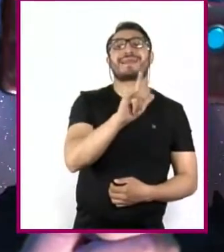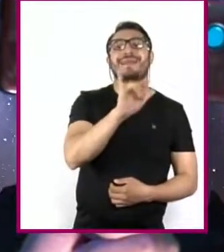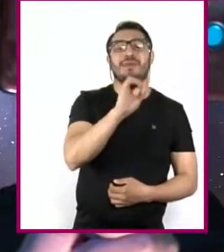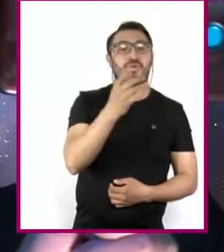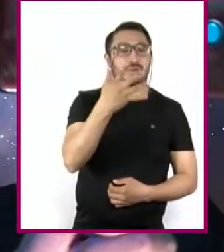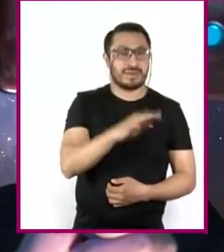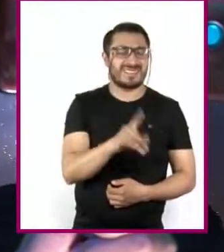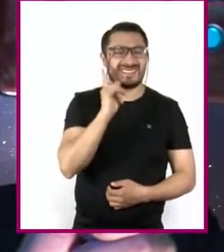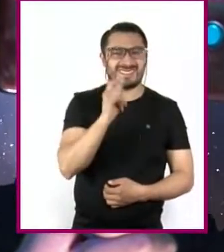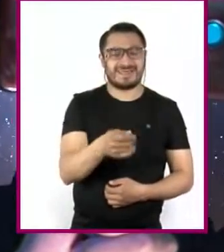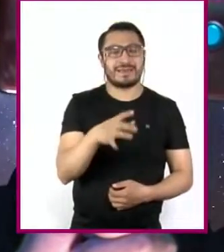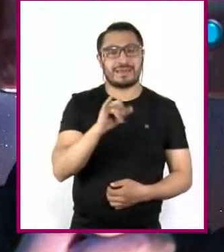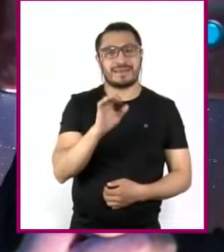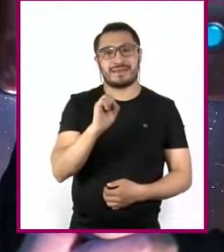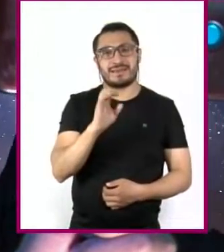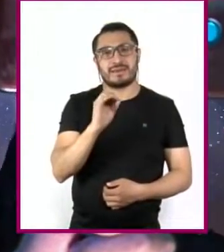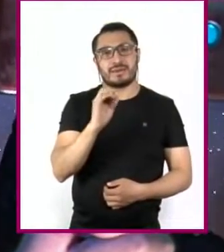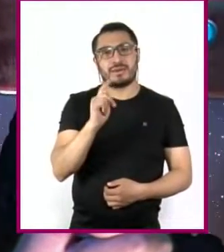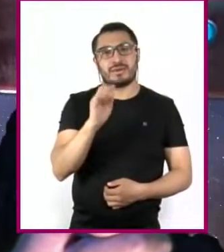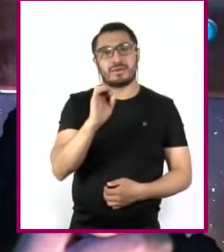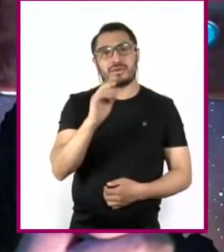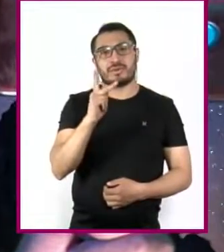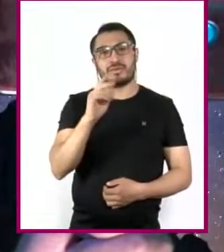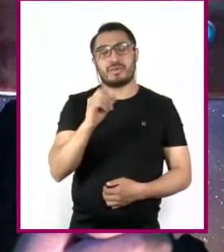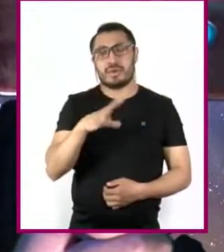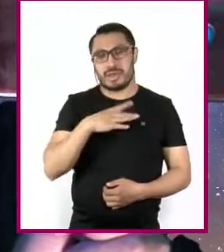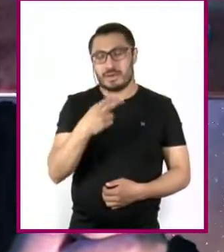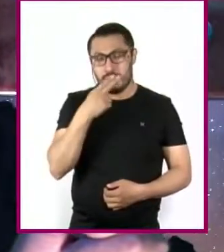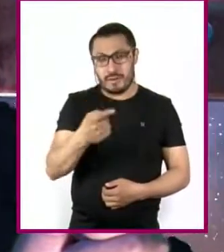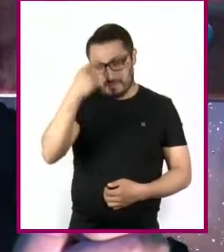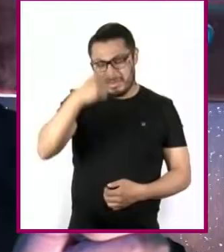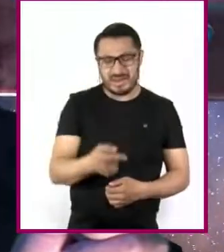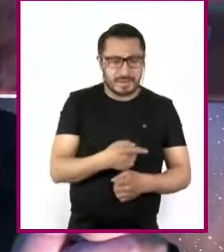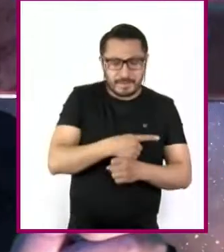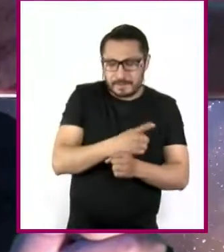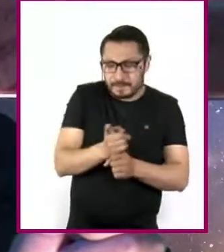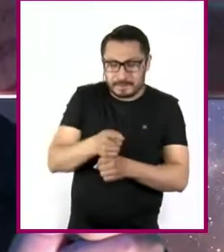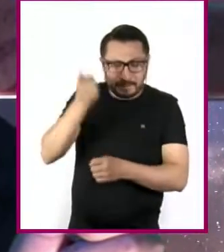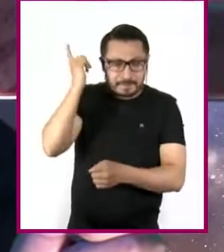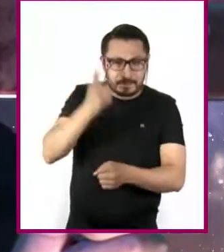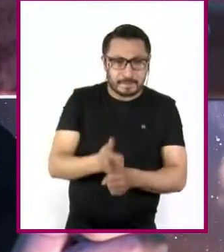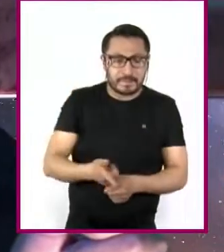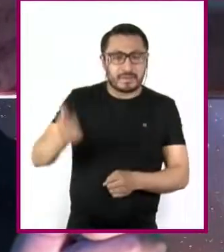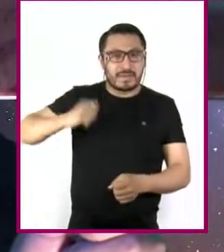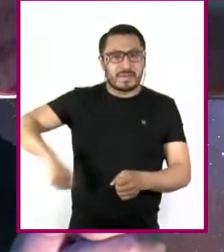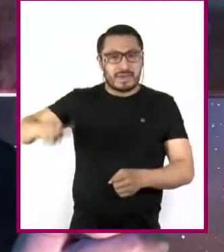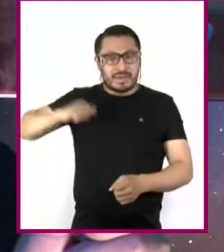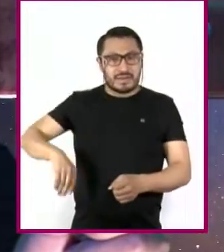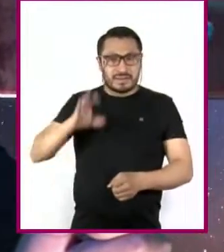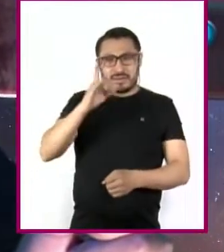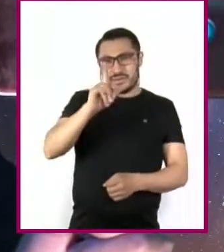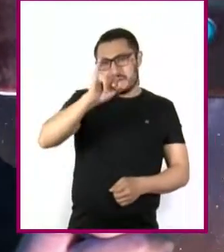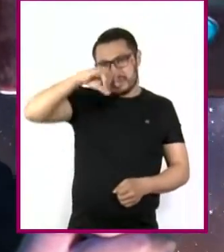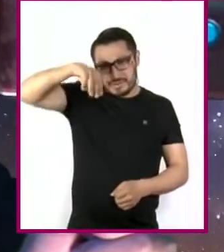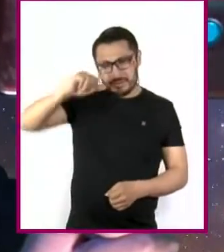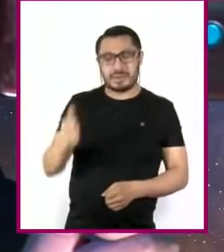un isótopo que se utiliza en la medición indirecta del pasado climático del planeta, o sea,